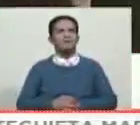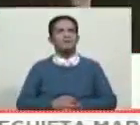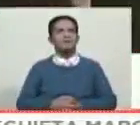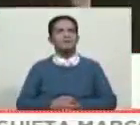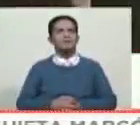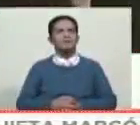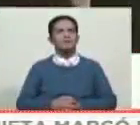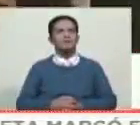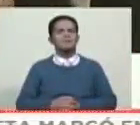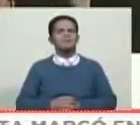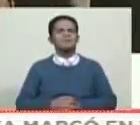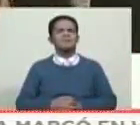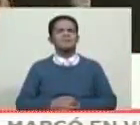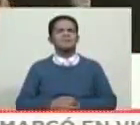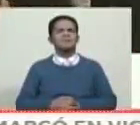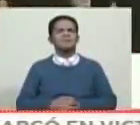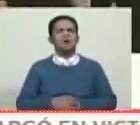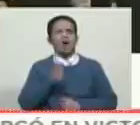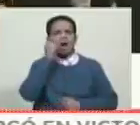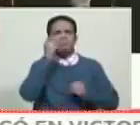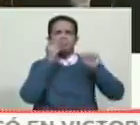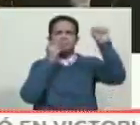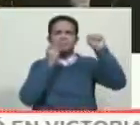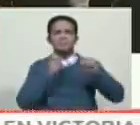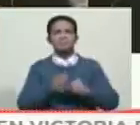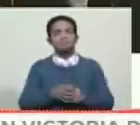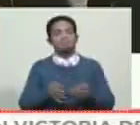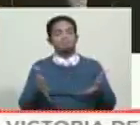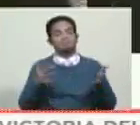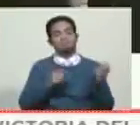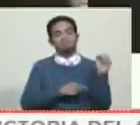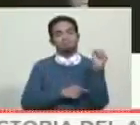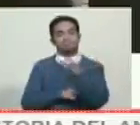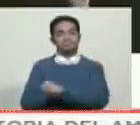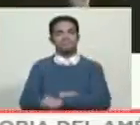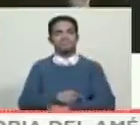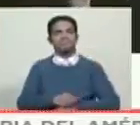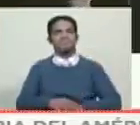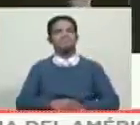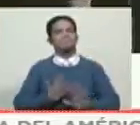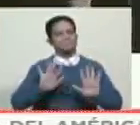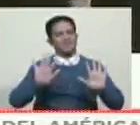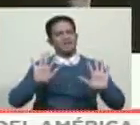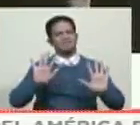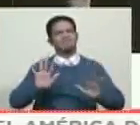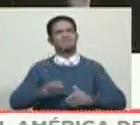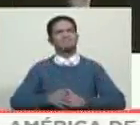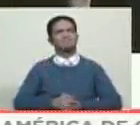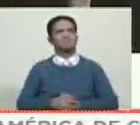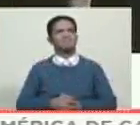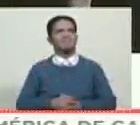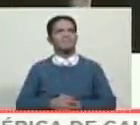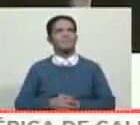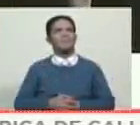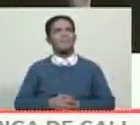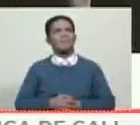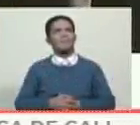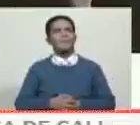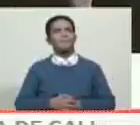¡Alerta a los hombres! Ganamos. Dejémoslo así, ¿verdad?